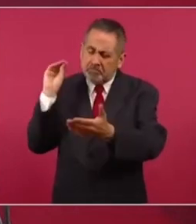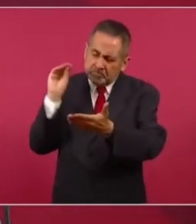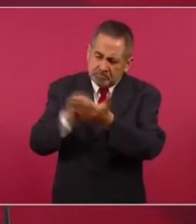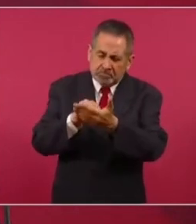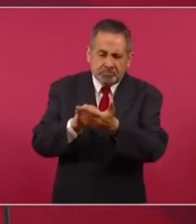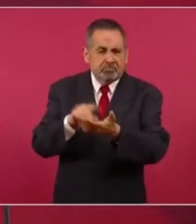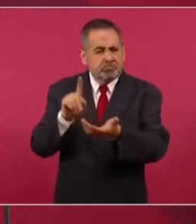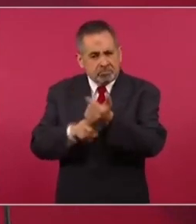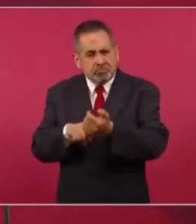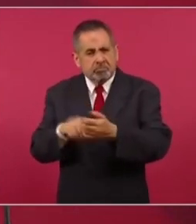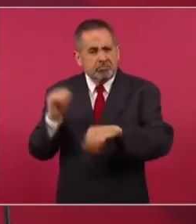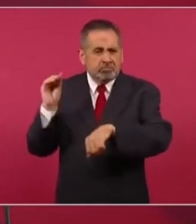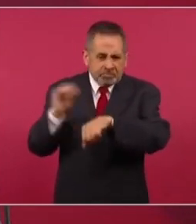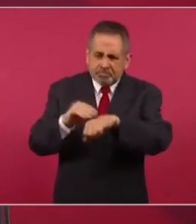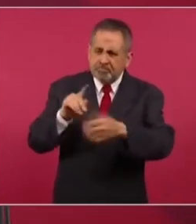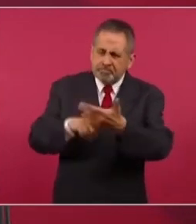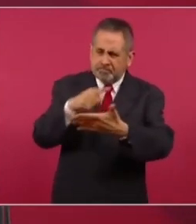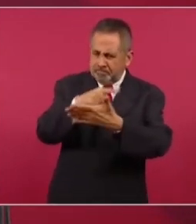por